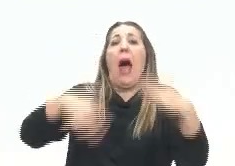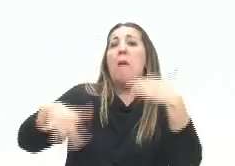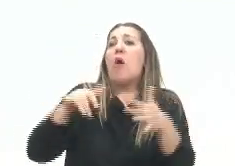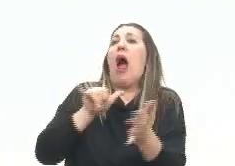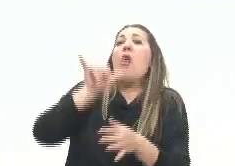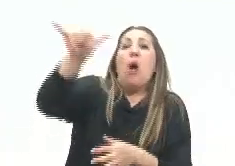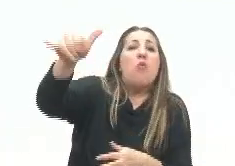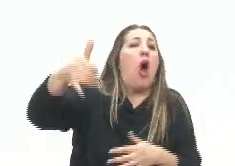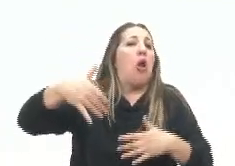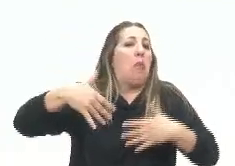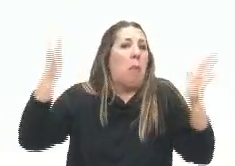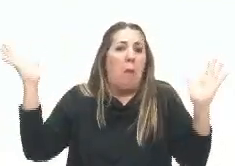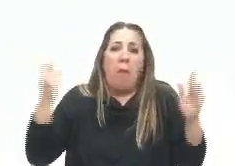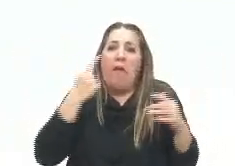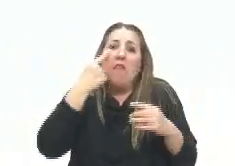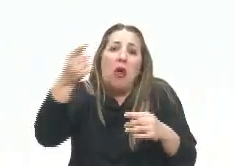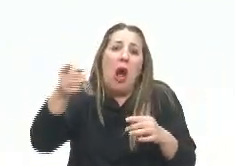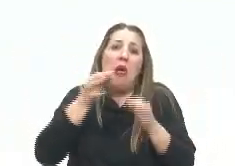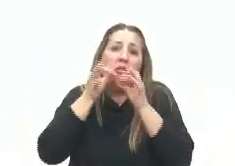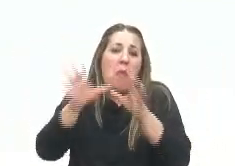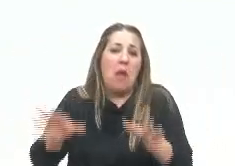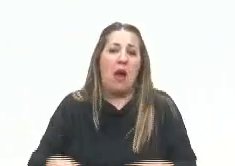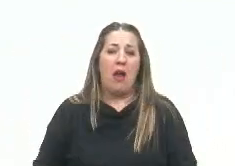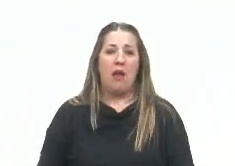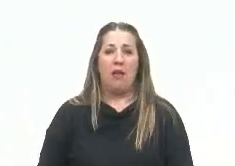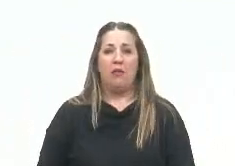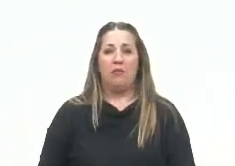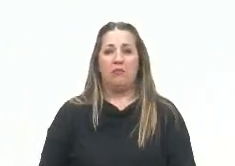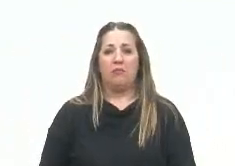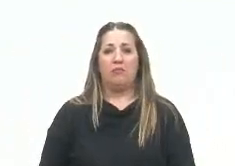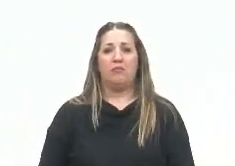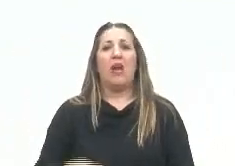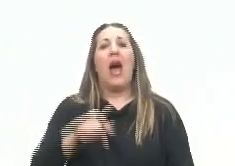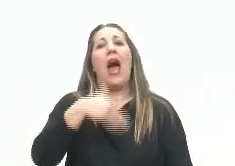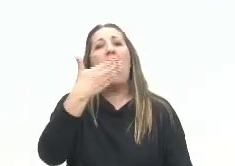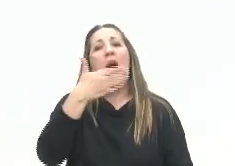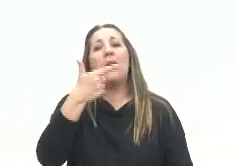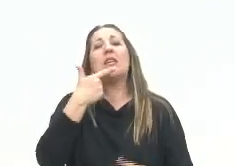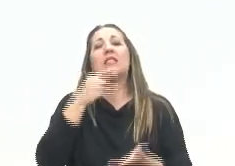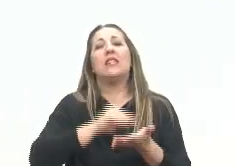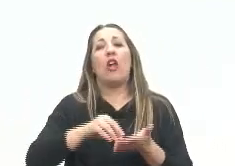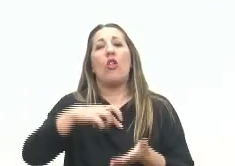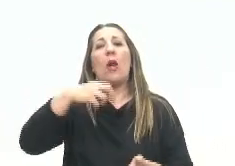que sea, bueno, fíjense. Tiene la palabra el senador Paltroni.